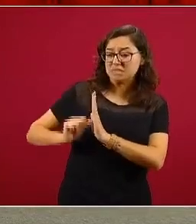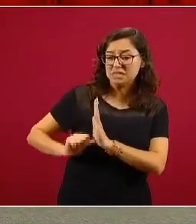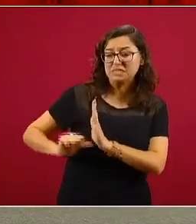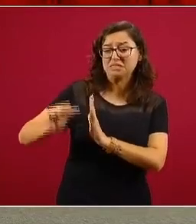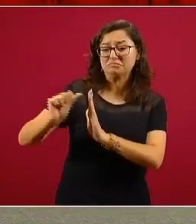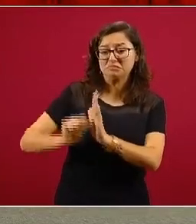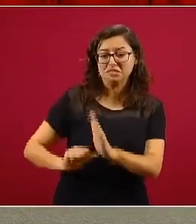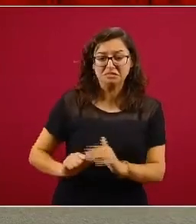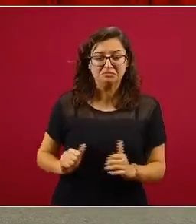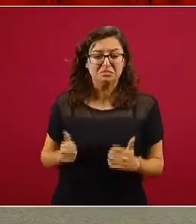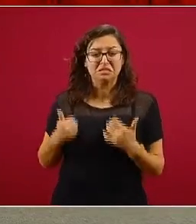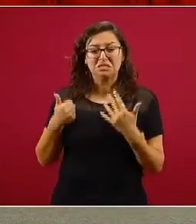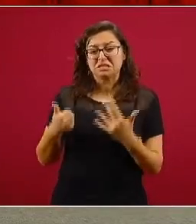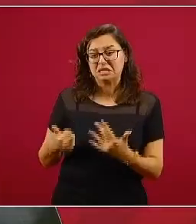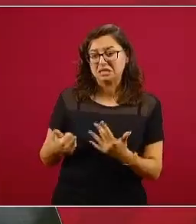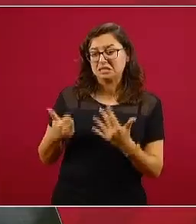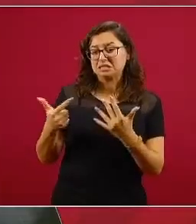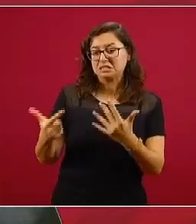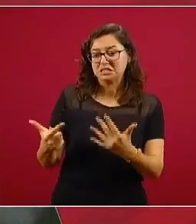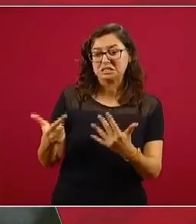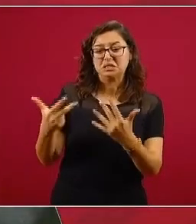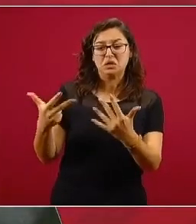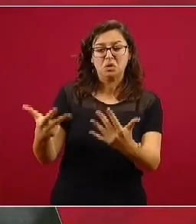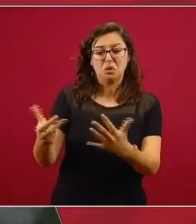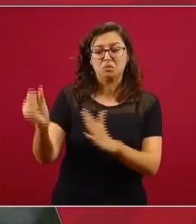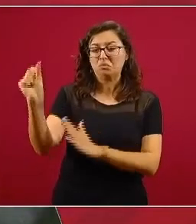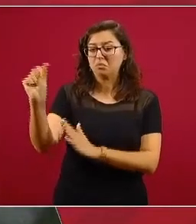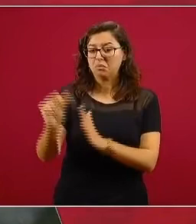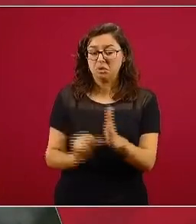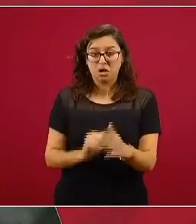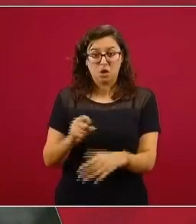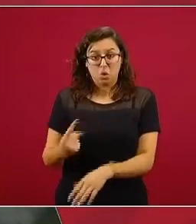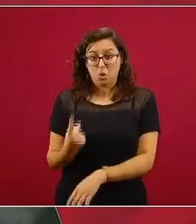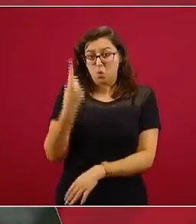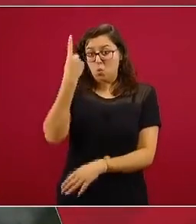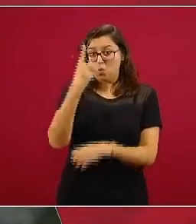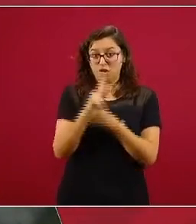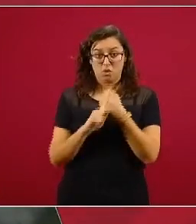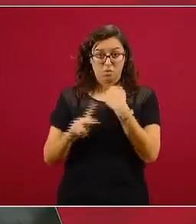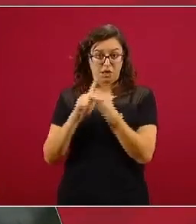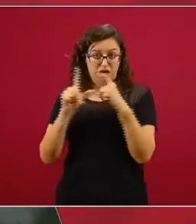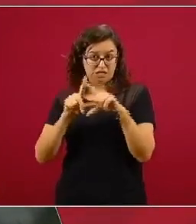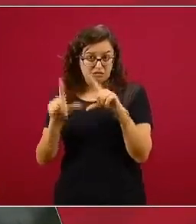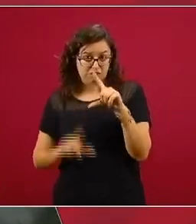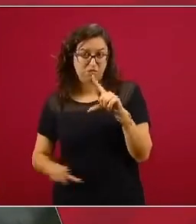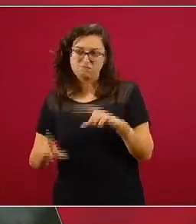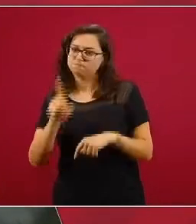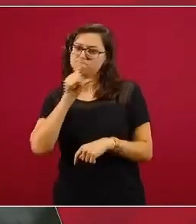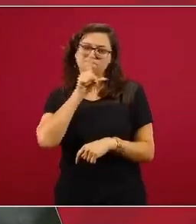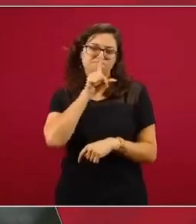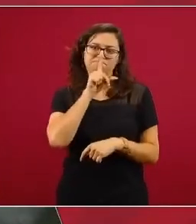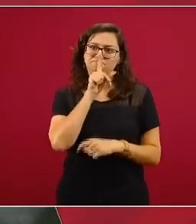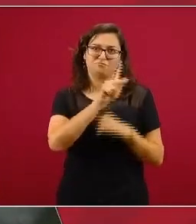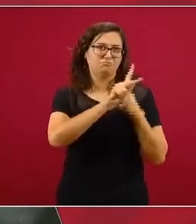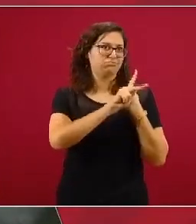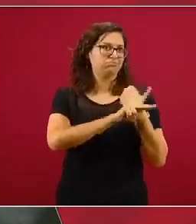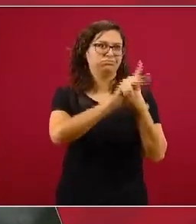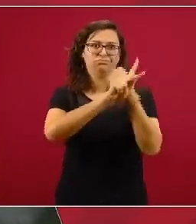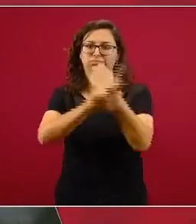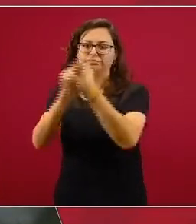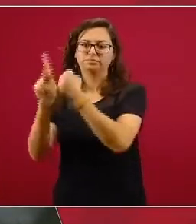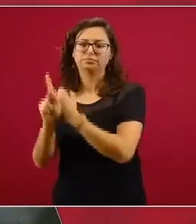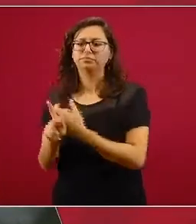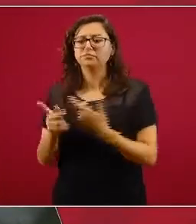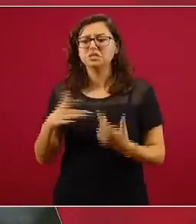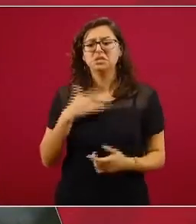6, 7, 8 meses en la epidemia. La epidemia sigue activa en el mundo. Es falsa la percepción de que en